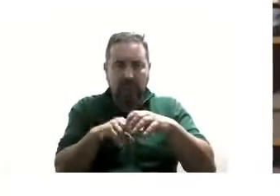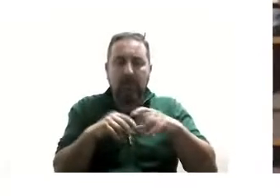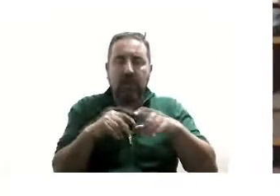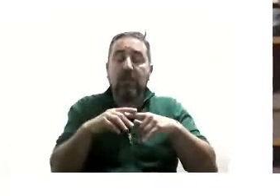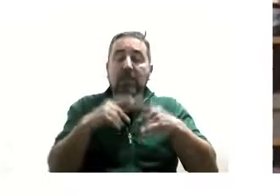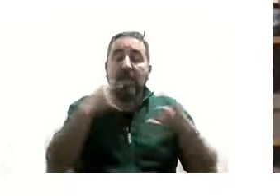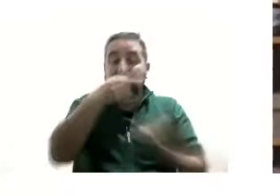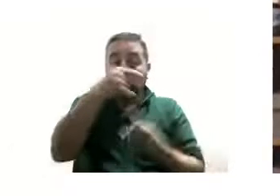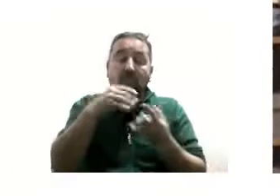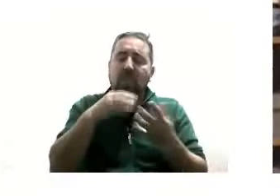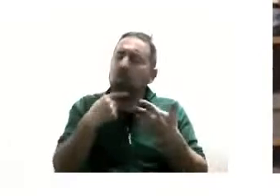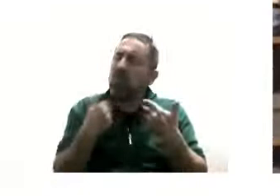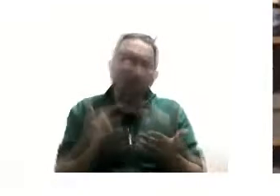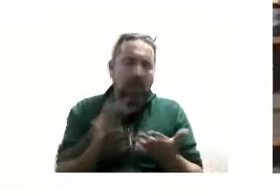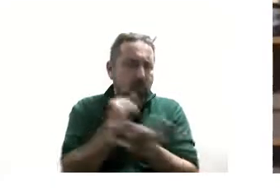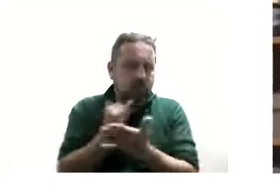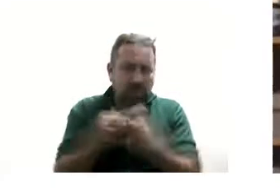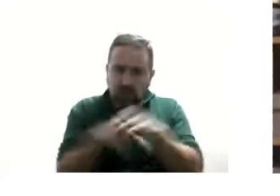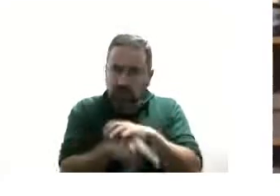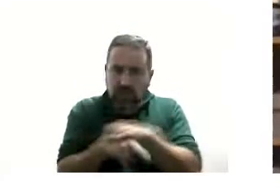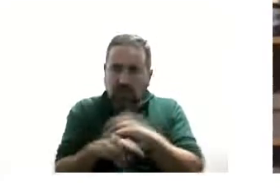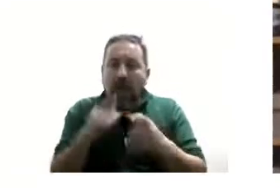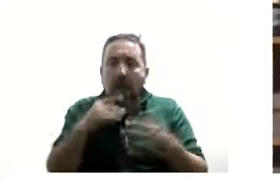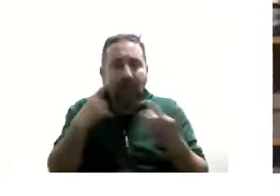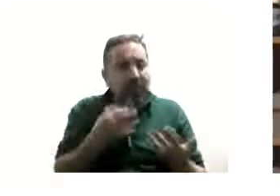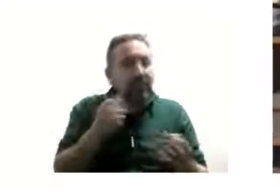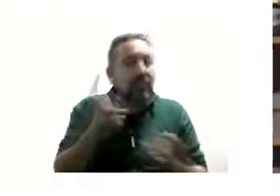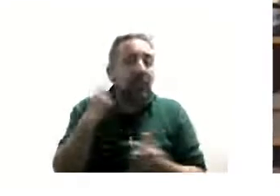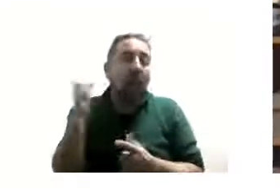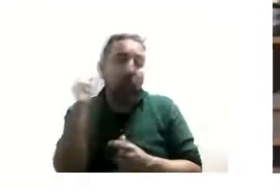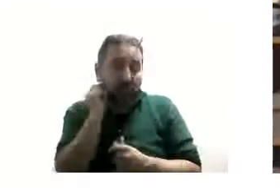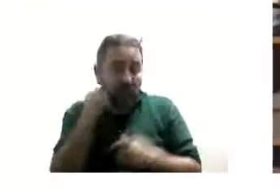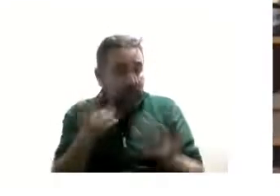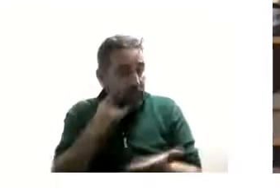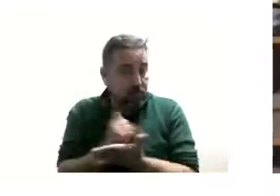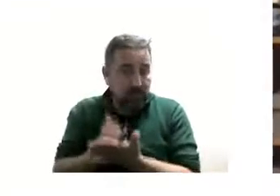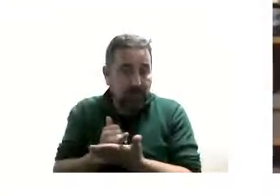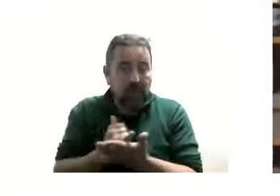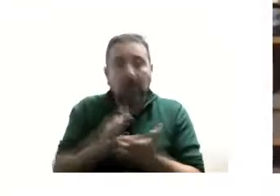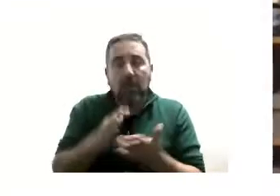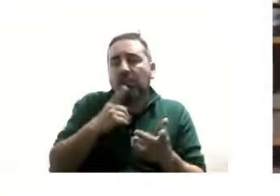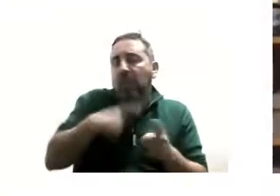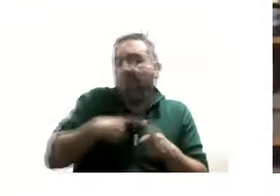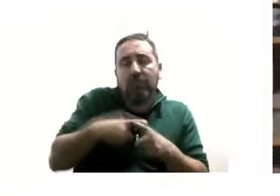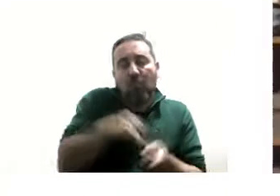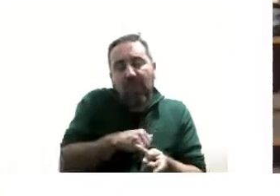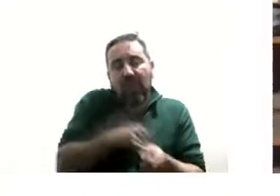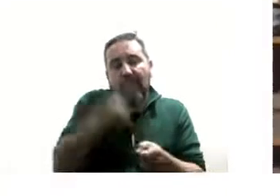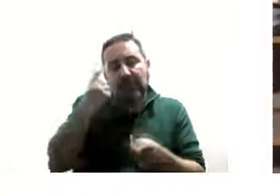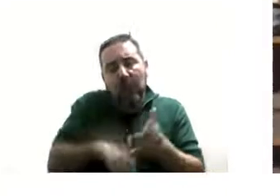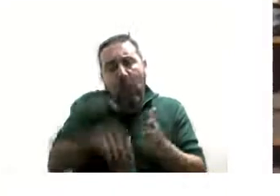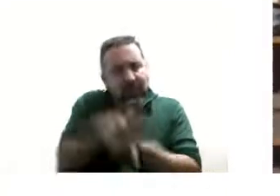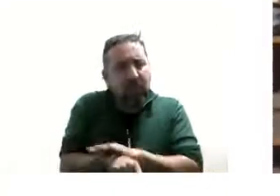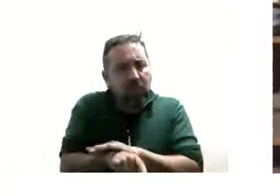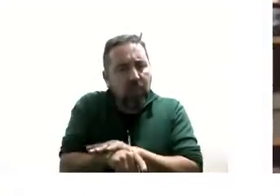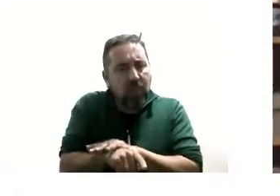rápido, y se hacen pruebas audiológicas para ver si realmente hay pérdida de audición moderada, severa, profunda, y en función de